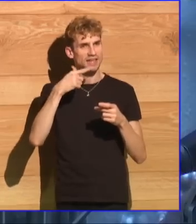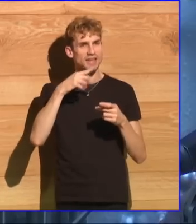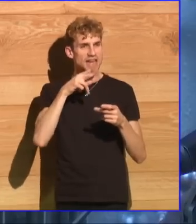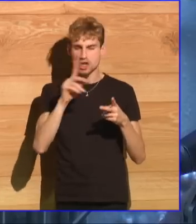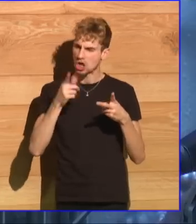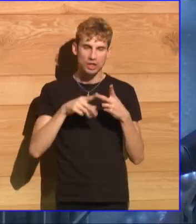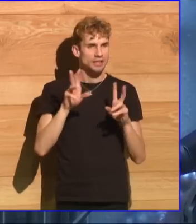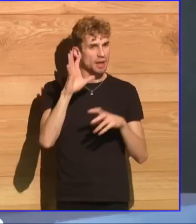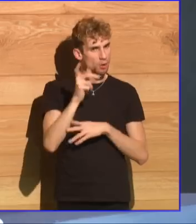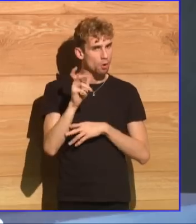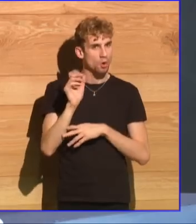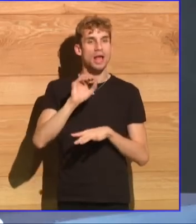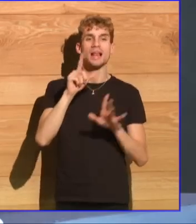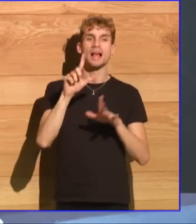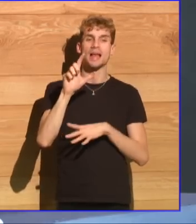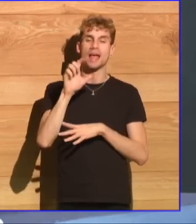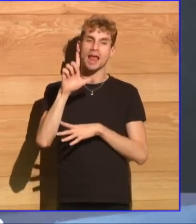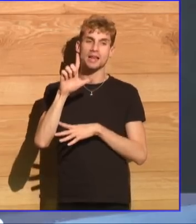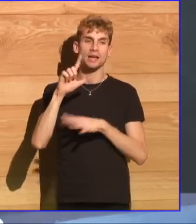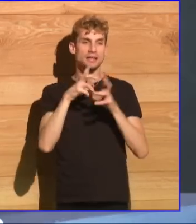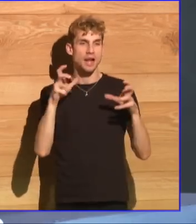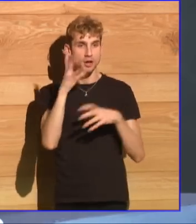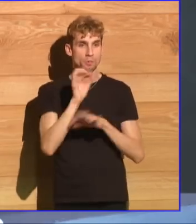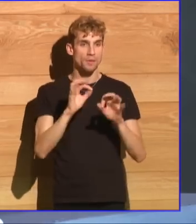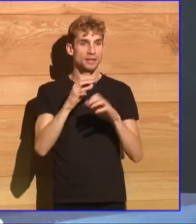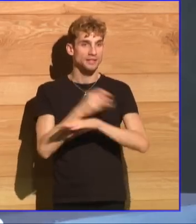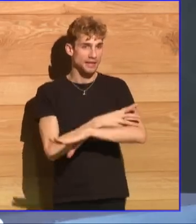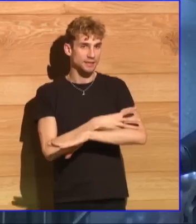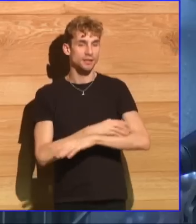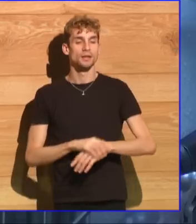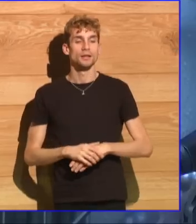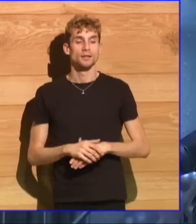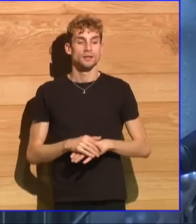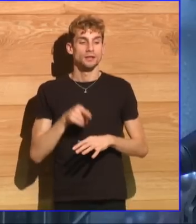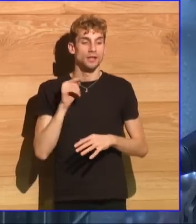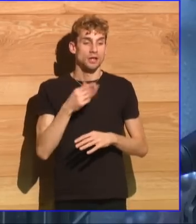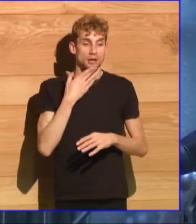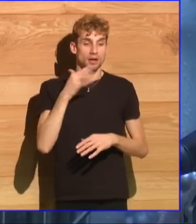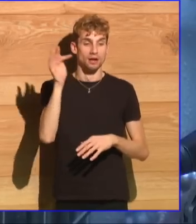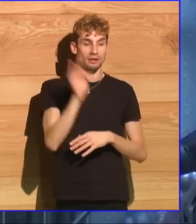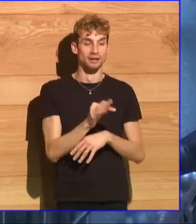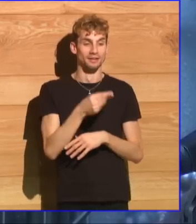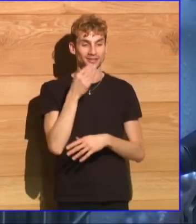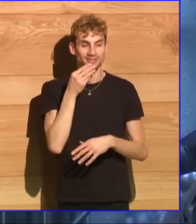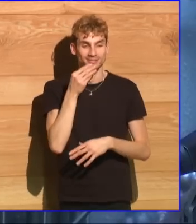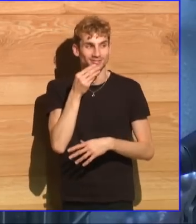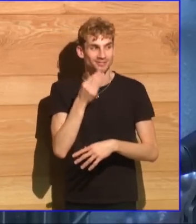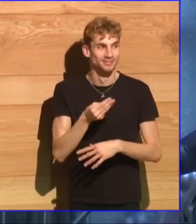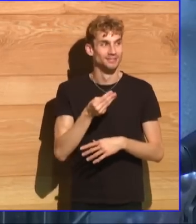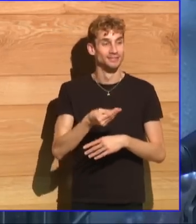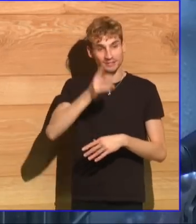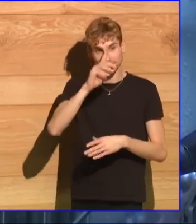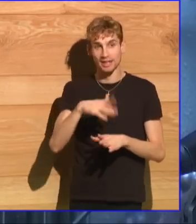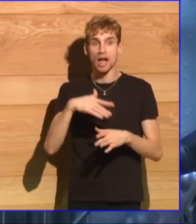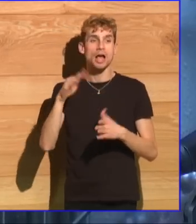gran robo del tren. Ah, el Gran Robo del Tren, que la sí. dirigió el propio Crichton. Y eso Verdad, no sé cómo será la película de buena, porque la vi cuando era... La novela es estupenda.